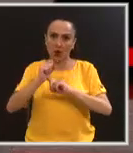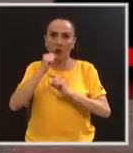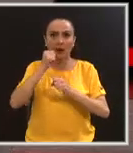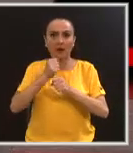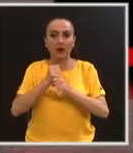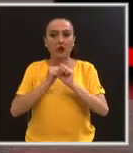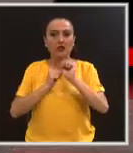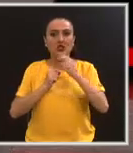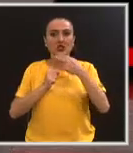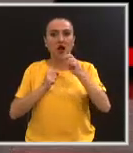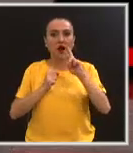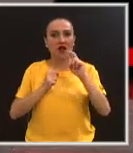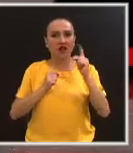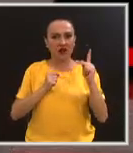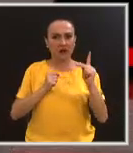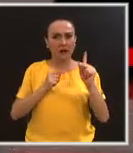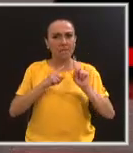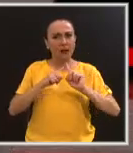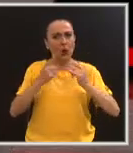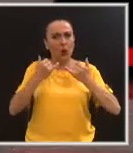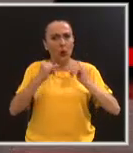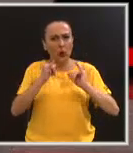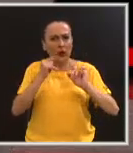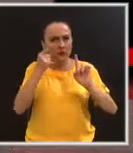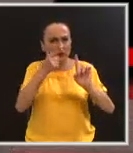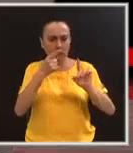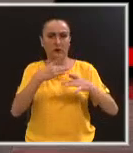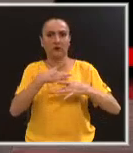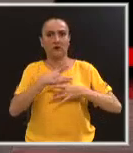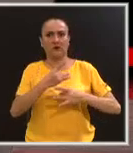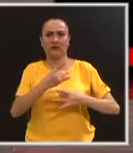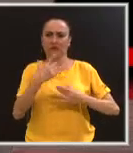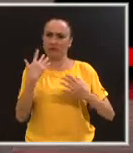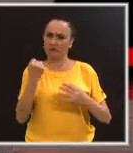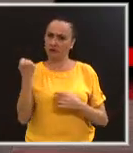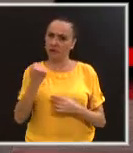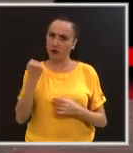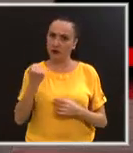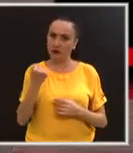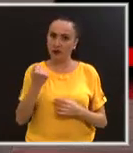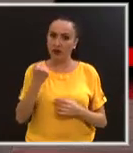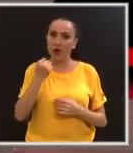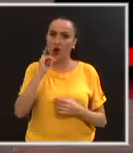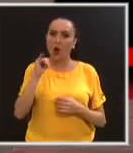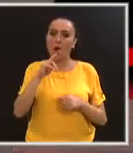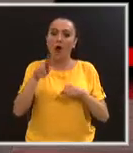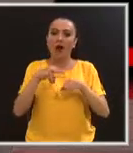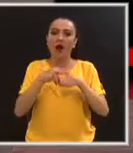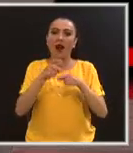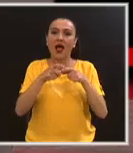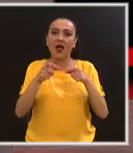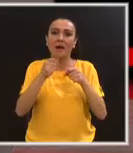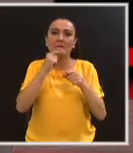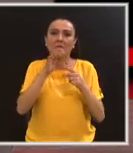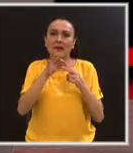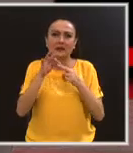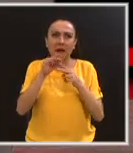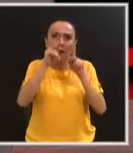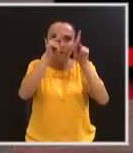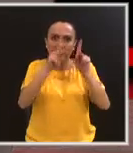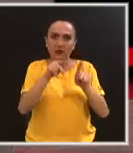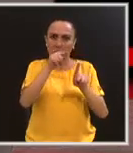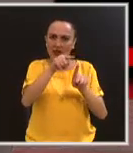Shark y sobre todo a un aspecto que nos ha llamado poderosamente la atención y es la naturalización del principal cabecilla